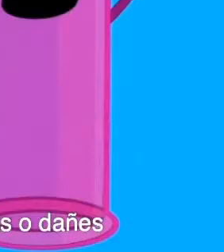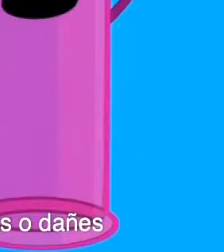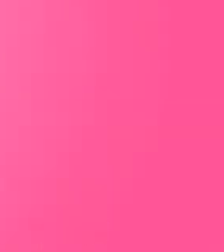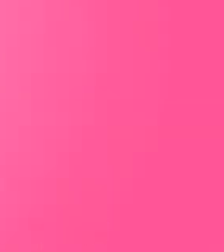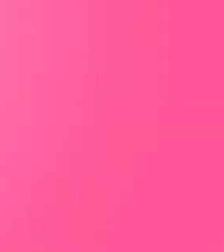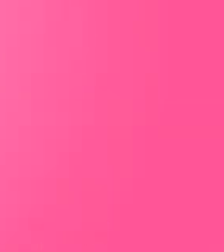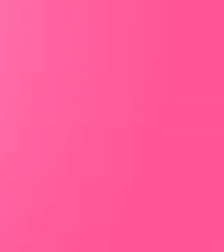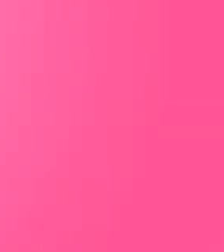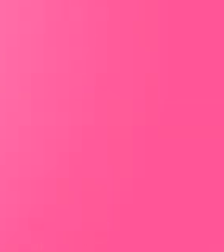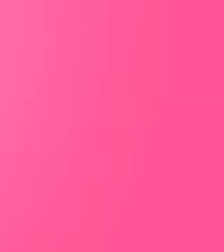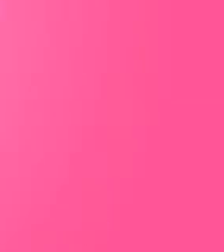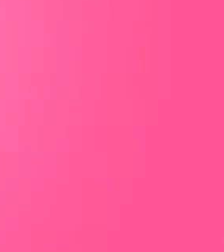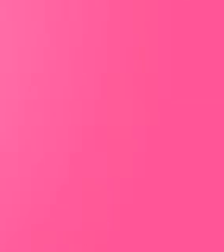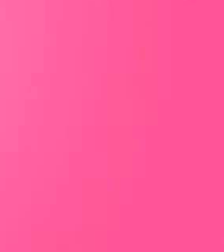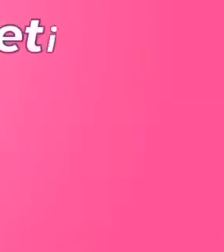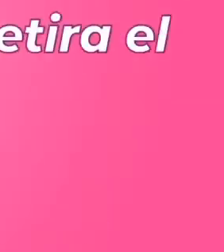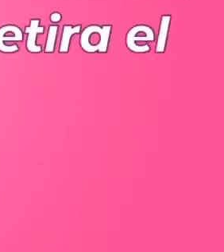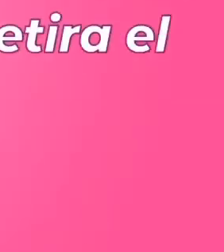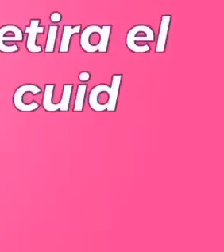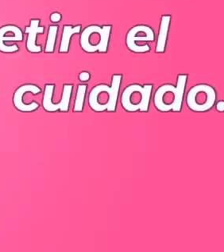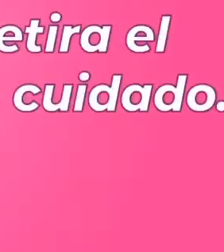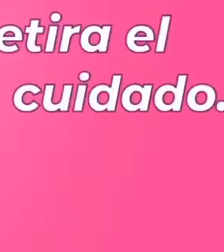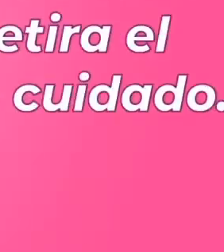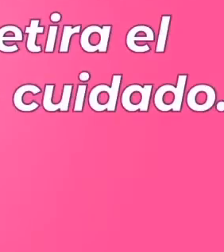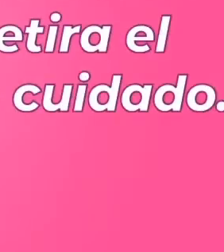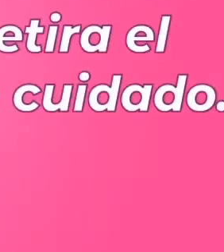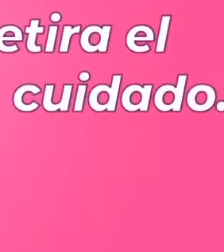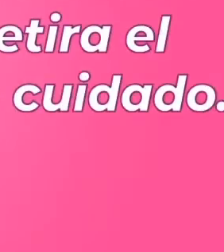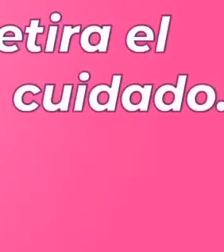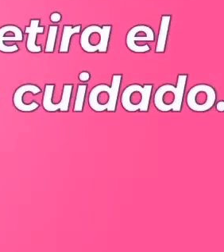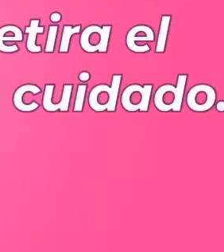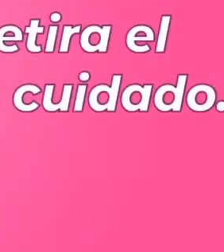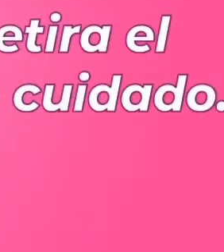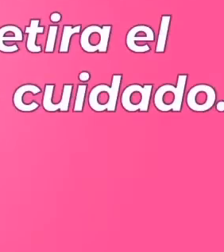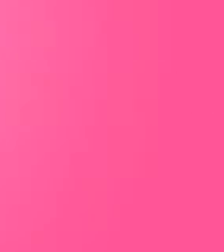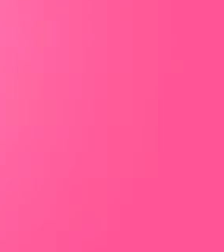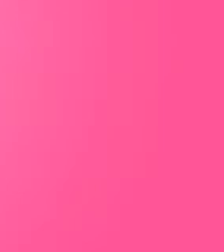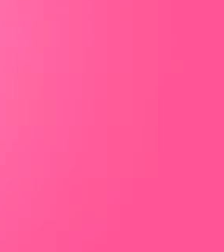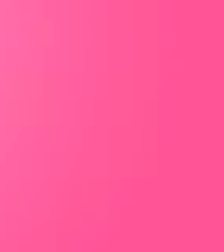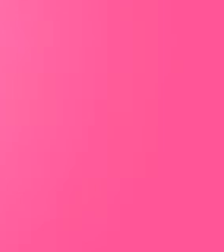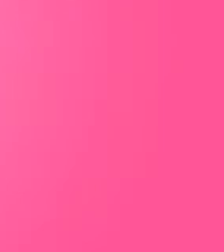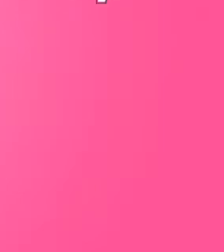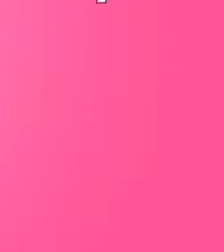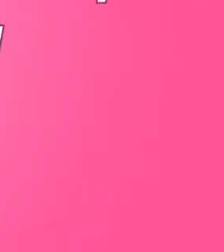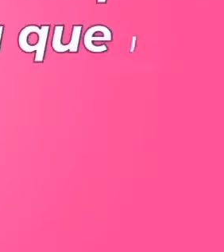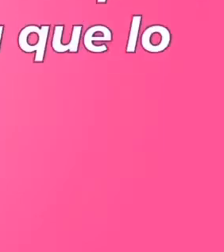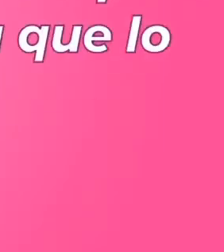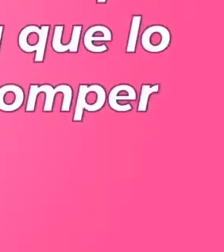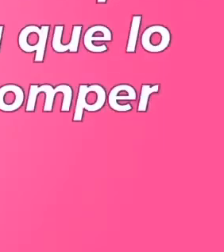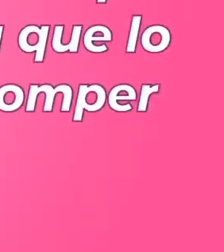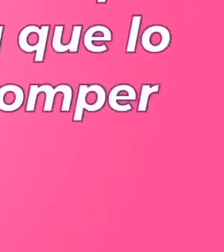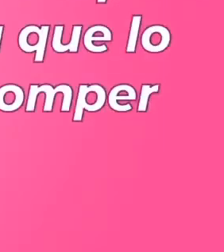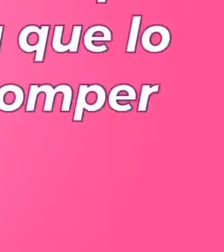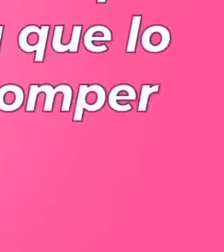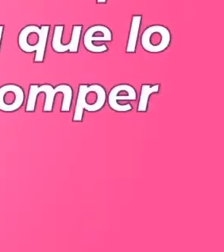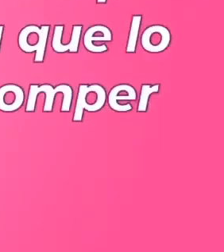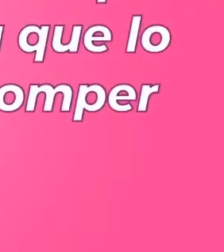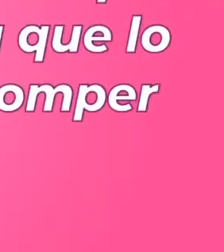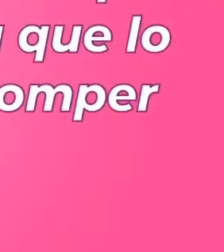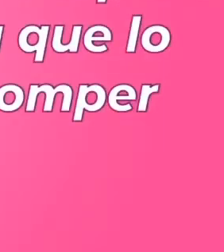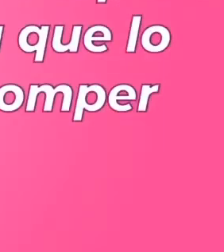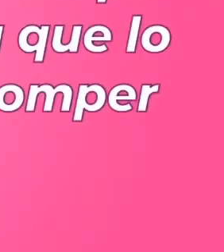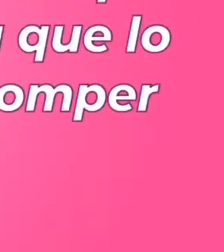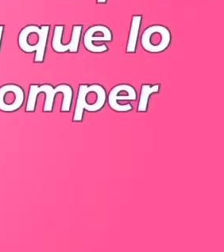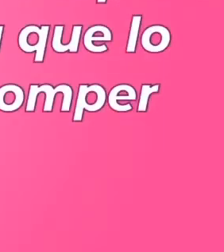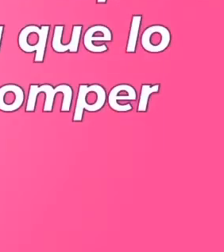dañes. Abre el empaque con la yema de los dedos y retira el condón con cuidado. Recuerda evitar usar tijeras, uñas,